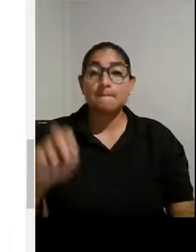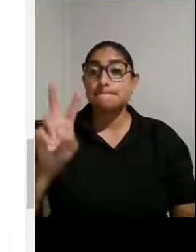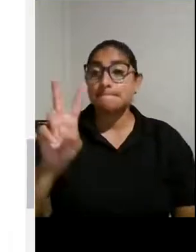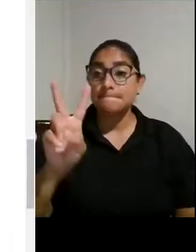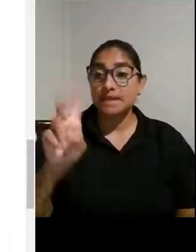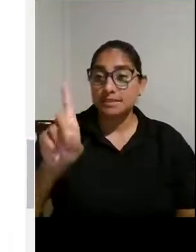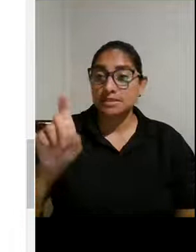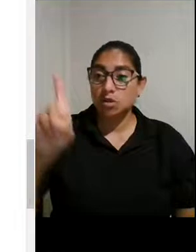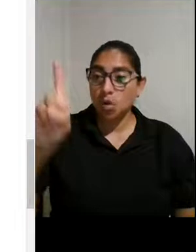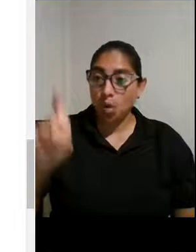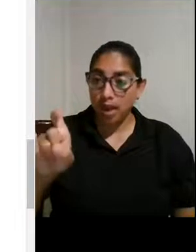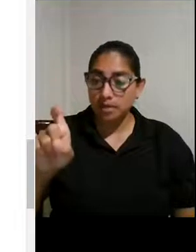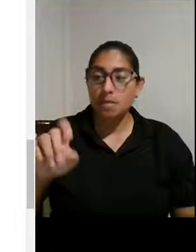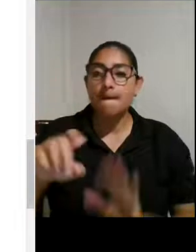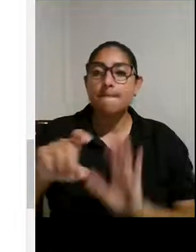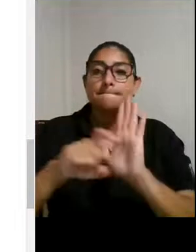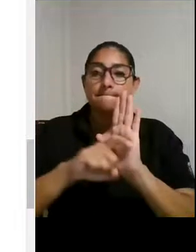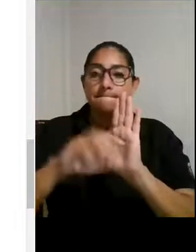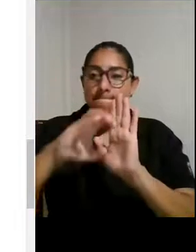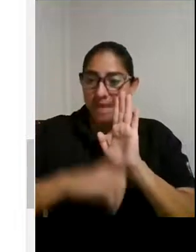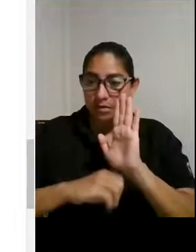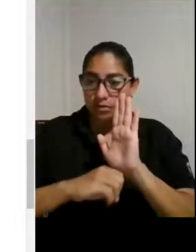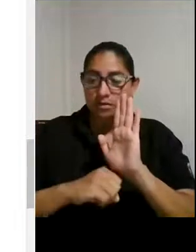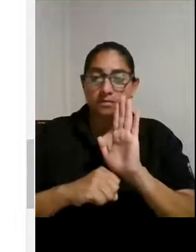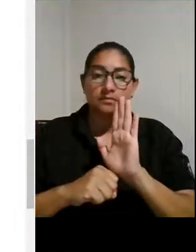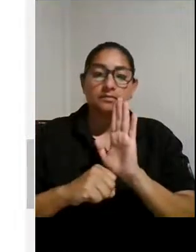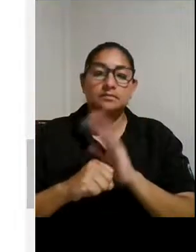25x, vamos a restarle